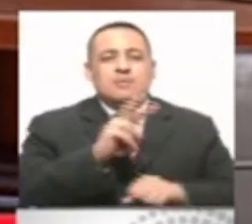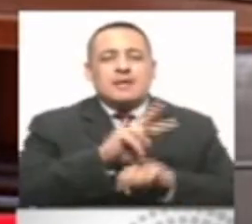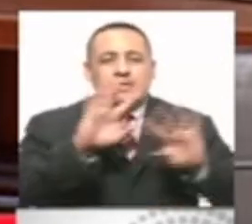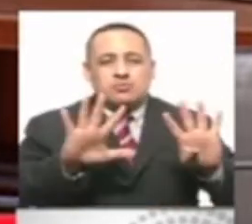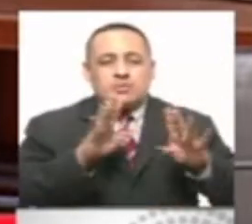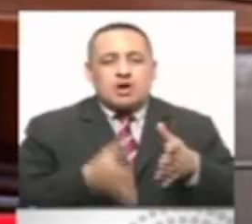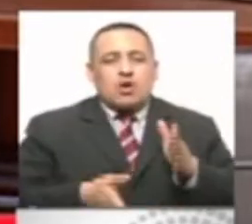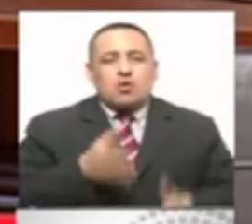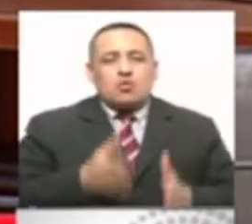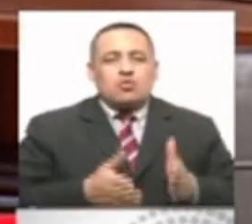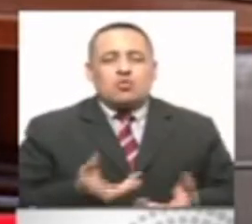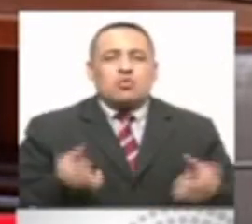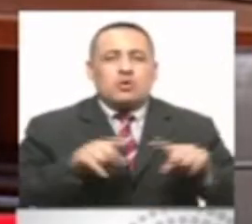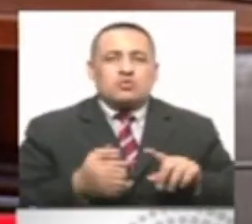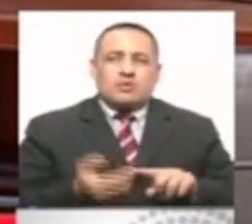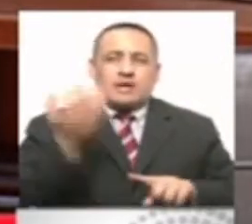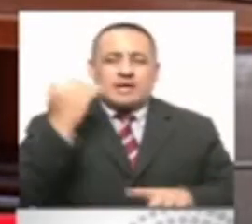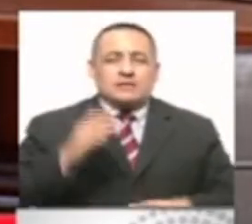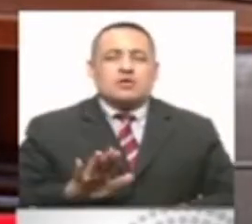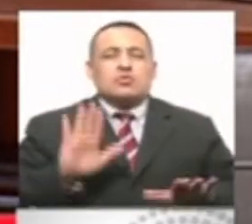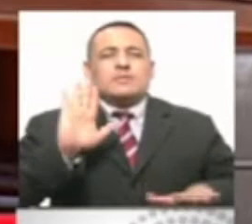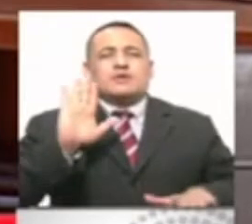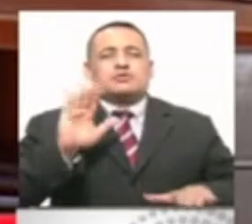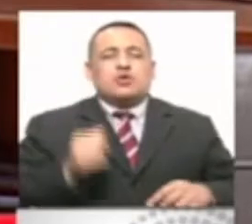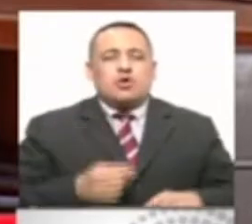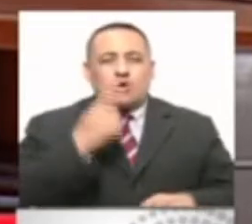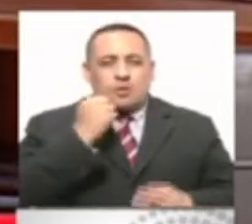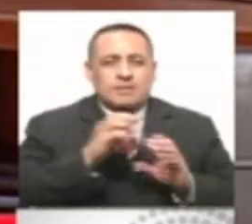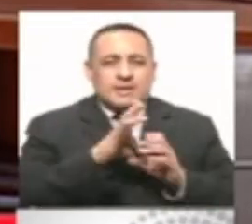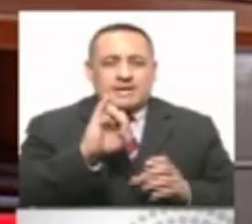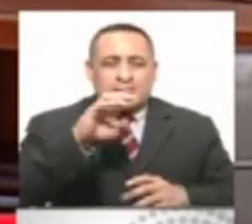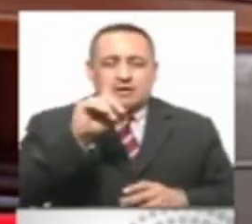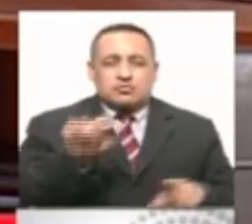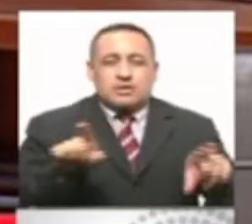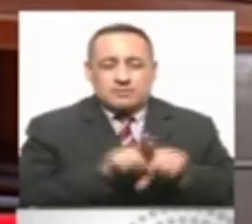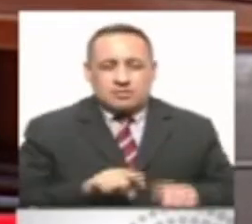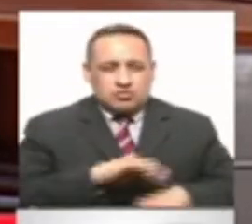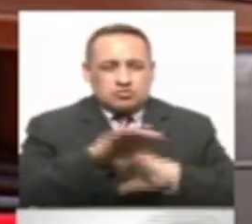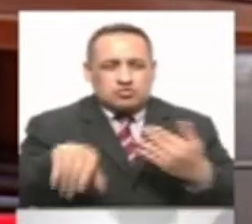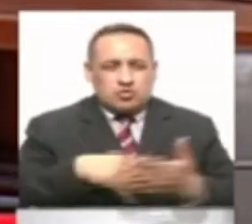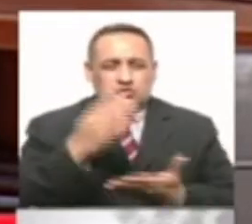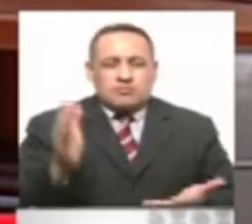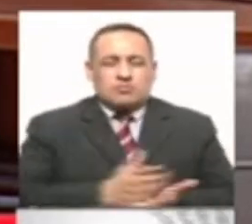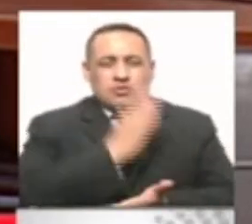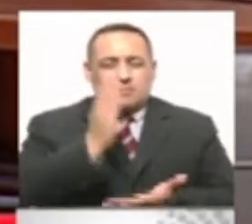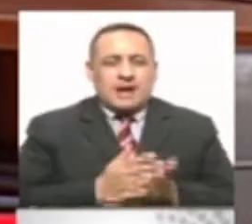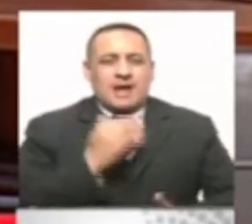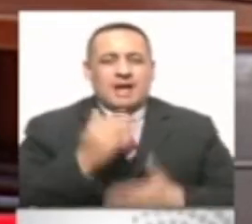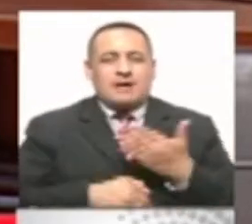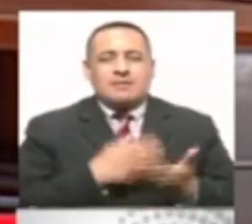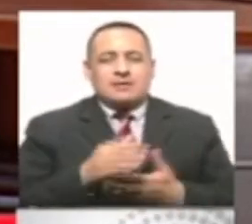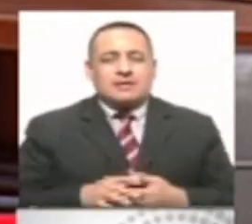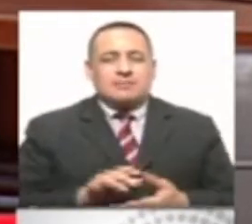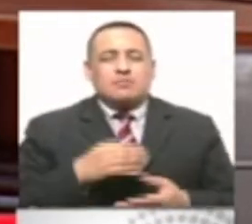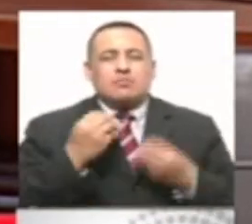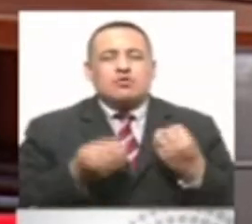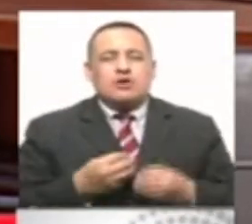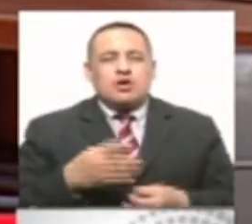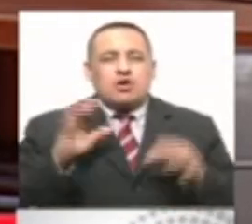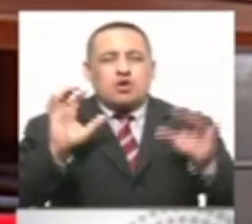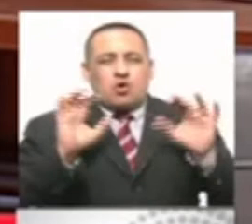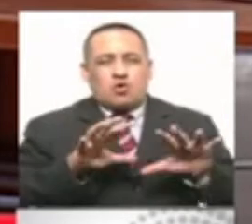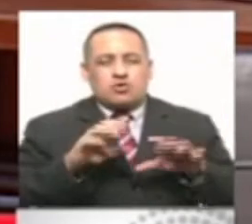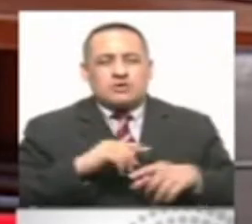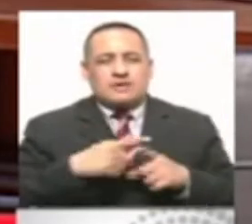de julio cuando juramentó Guido Bellido. Esta conspiración golpista se viene acelerando en represalia de